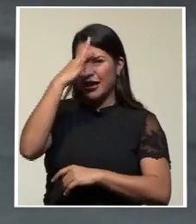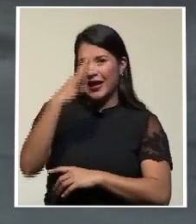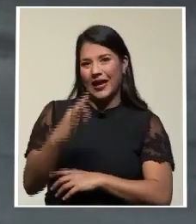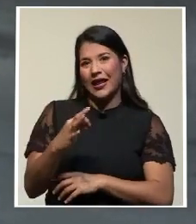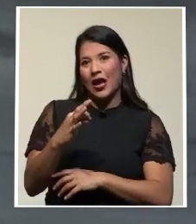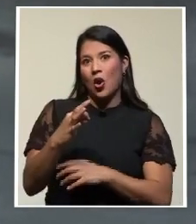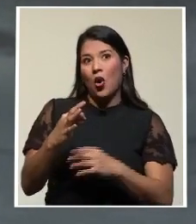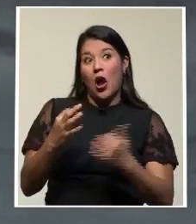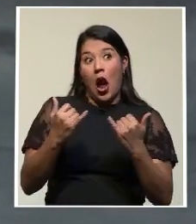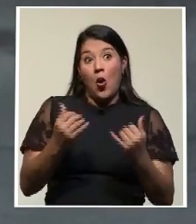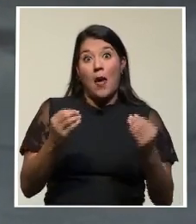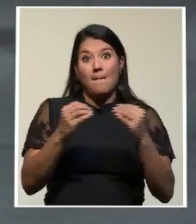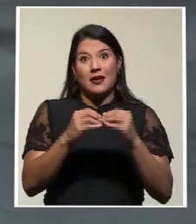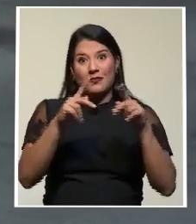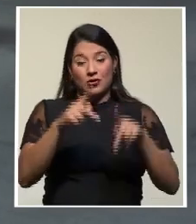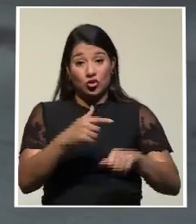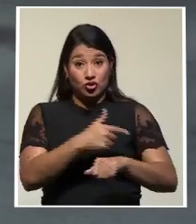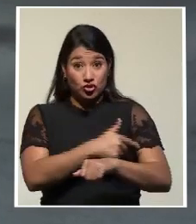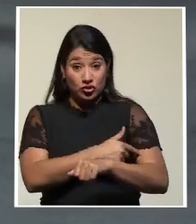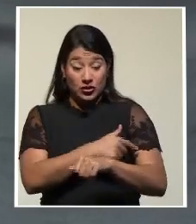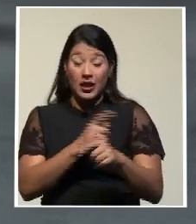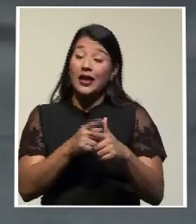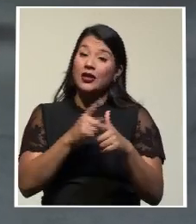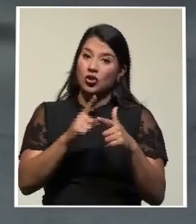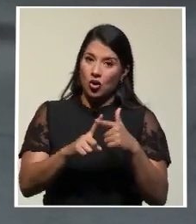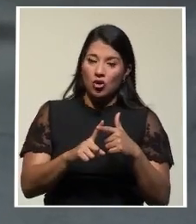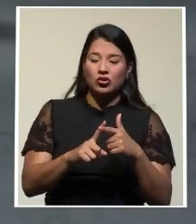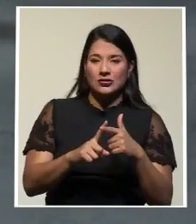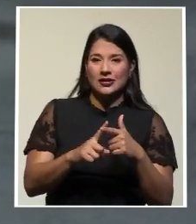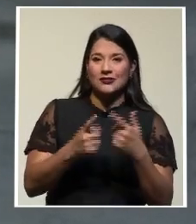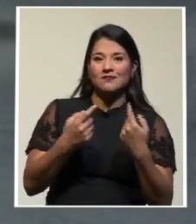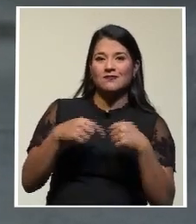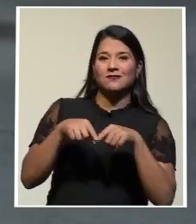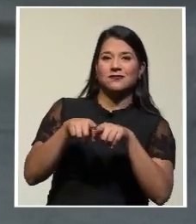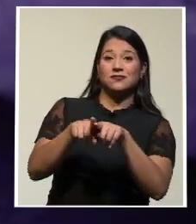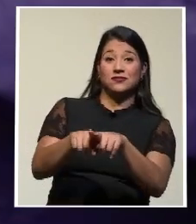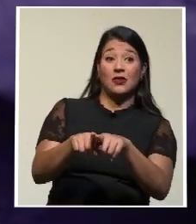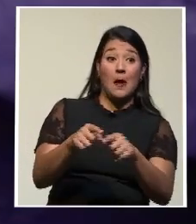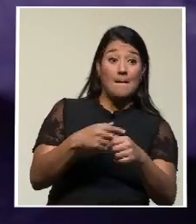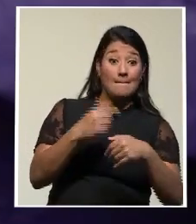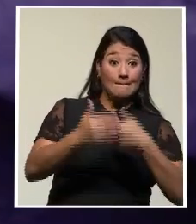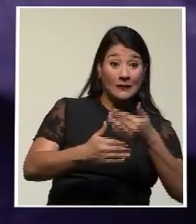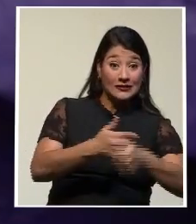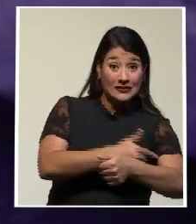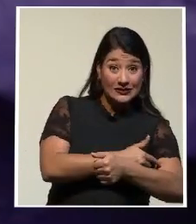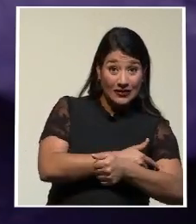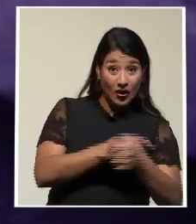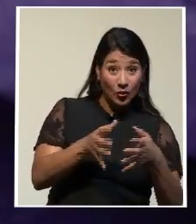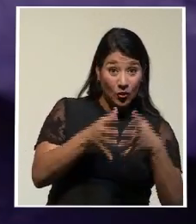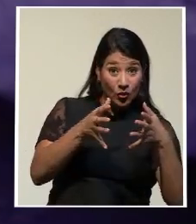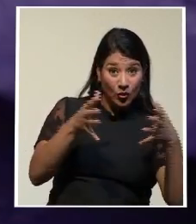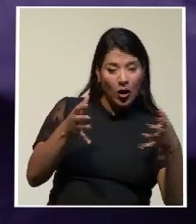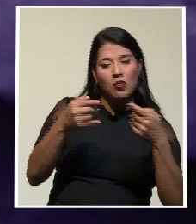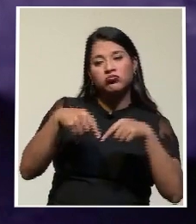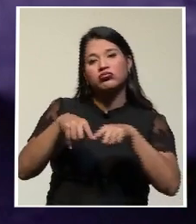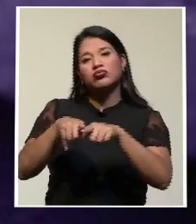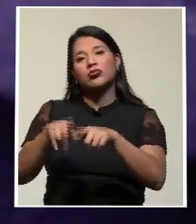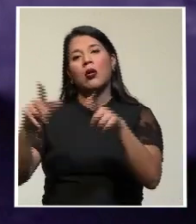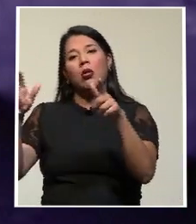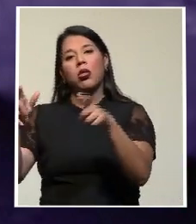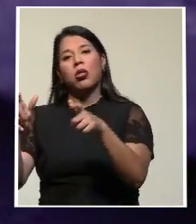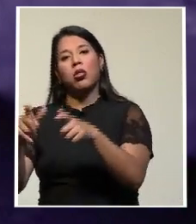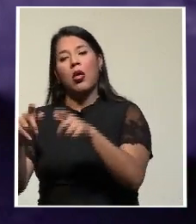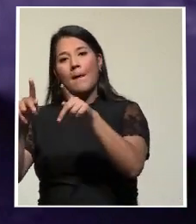la vacunación está coincidiendo con precisamente las nuevas medidas restrictivas que planteó